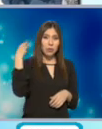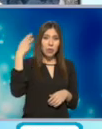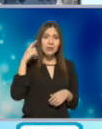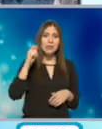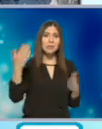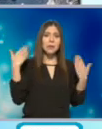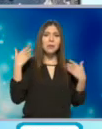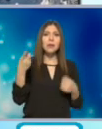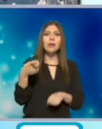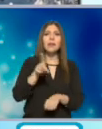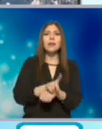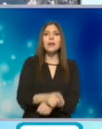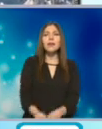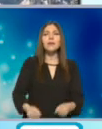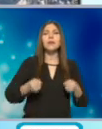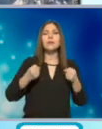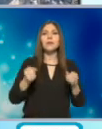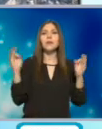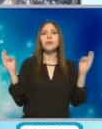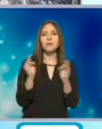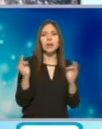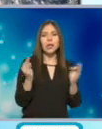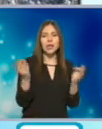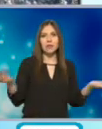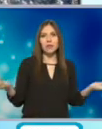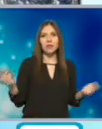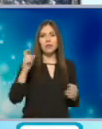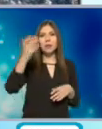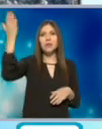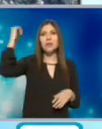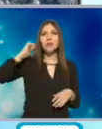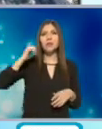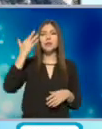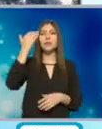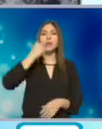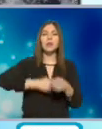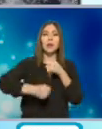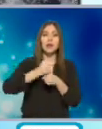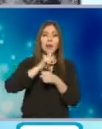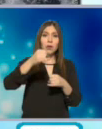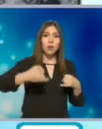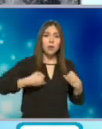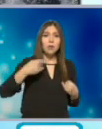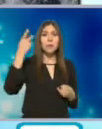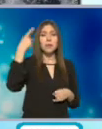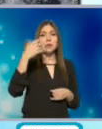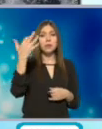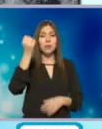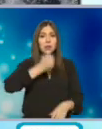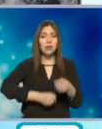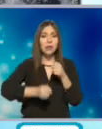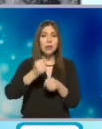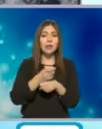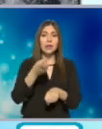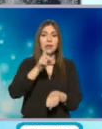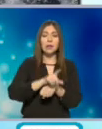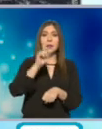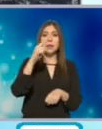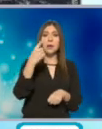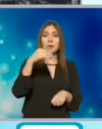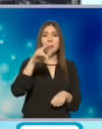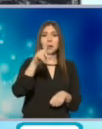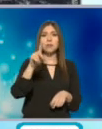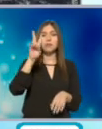frío. Sí. El día que entró, cuando hace 50 años, tú estás joven, pero yo te puedo decir que hace 50 años, el día 21 de marzo